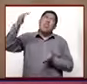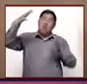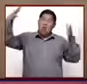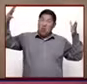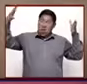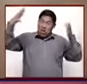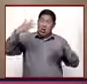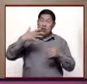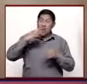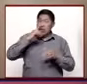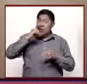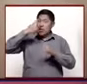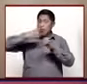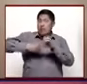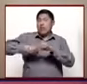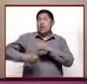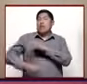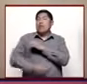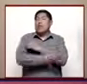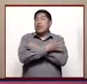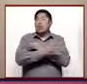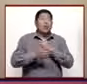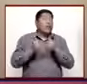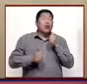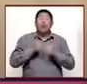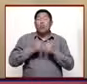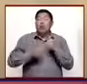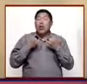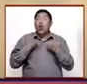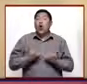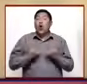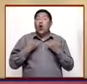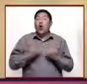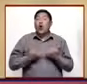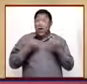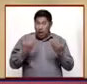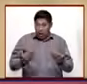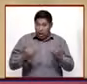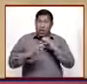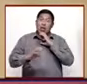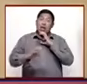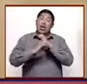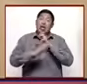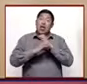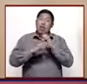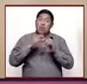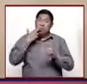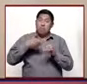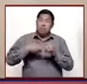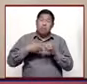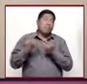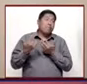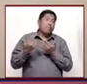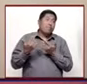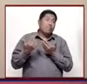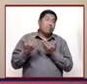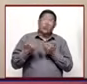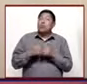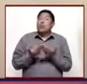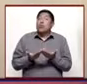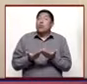para reducir esas filas, Miriam. A ver, vamos a ver cuál es la realidad. Lo cierto es que también hay cisternas que están esperando poder cargar